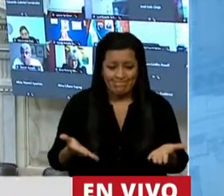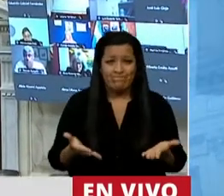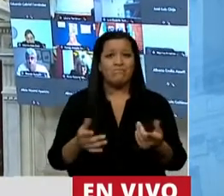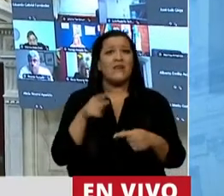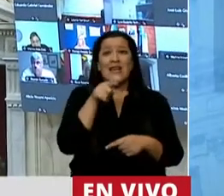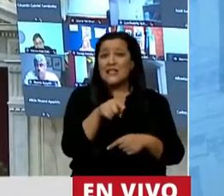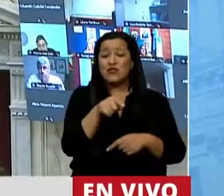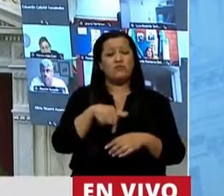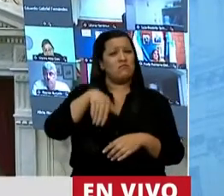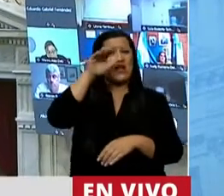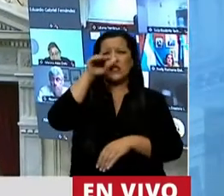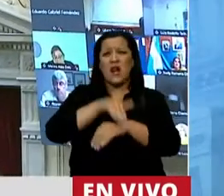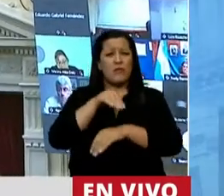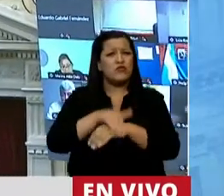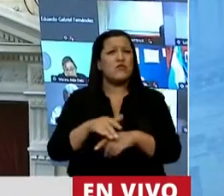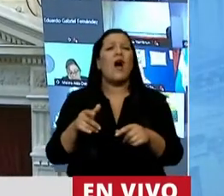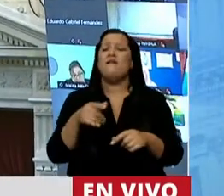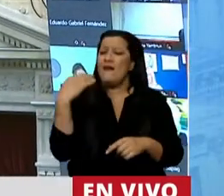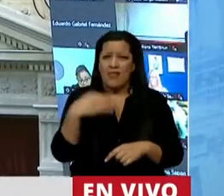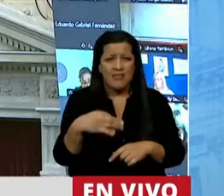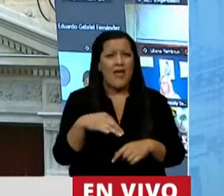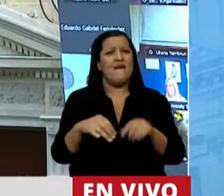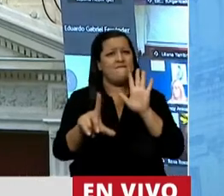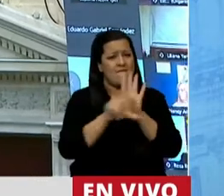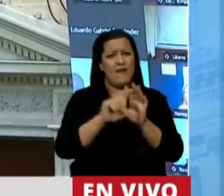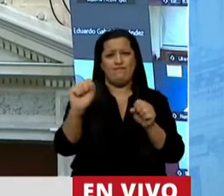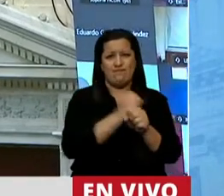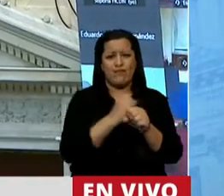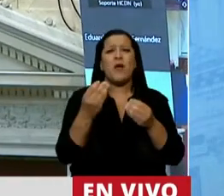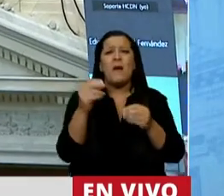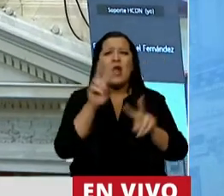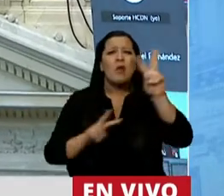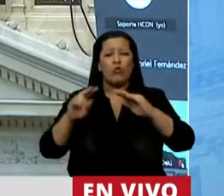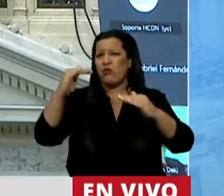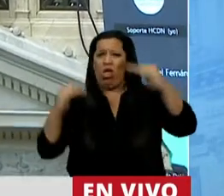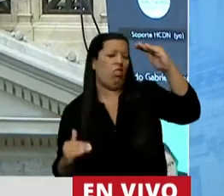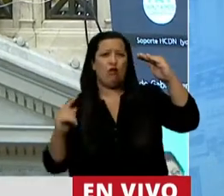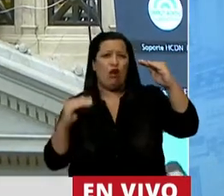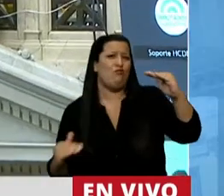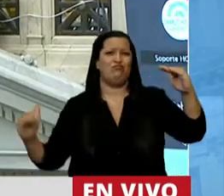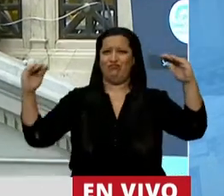la responsabilidad de legislar en pos de eliminar las desigualdades profundas